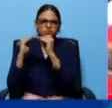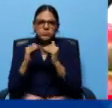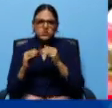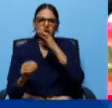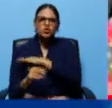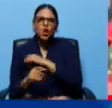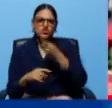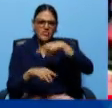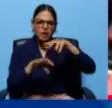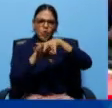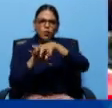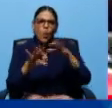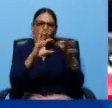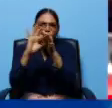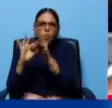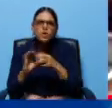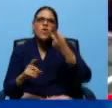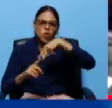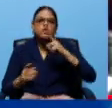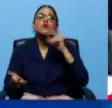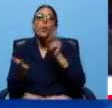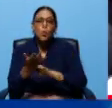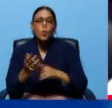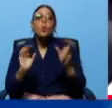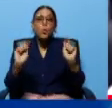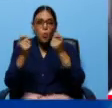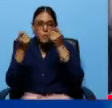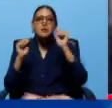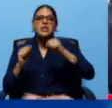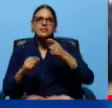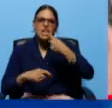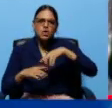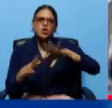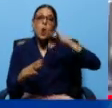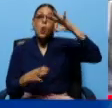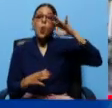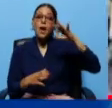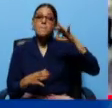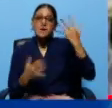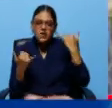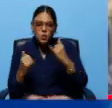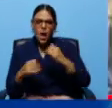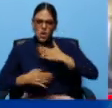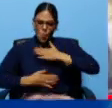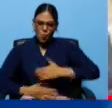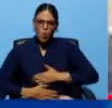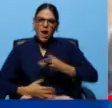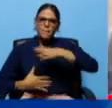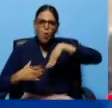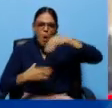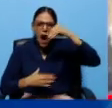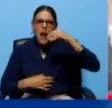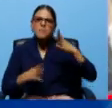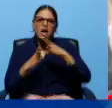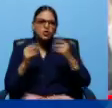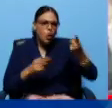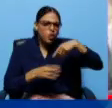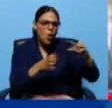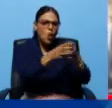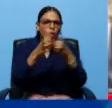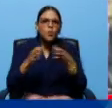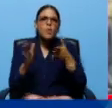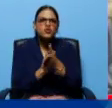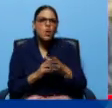sociedad cohesionada, bueno, lo estamos cumpliendo con el espíritu, el cuerpo y el alma de las BRICOMILES, de las